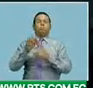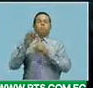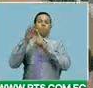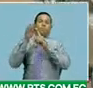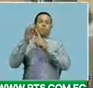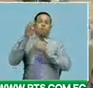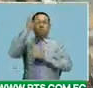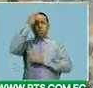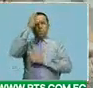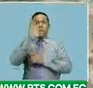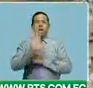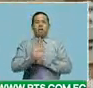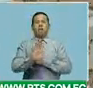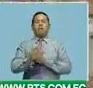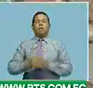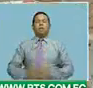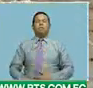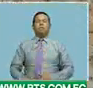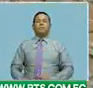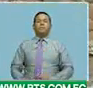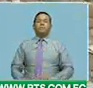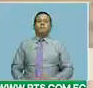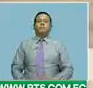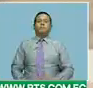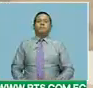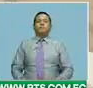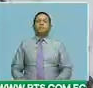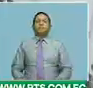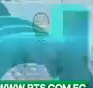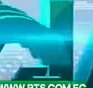UNESCO. Informó Maite Morán.